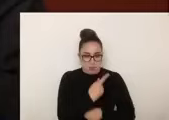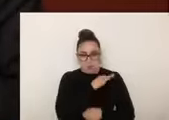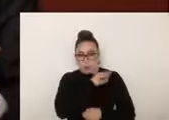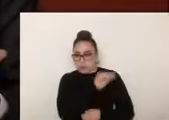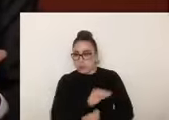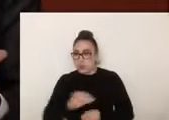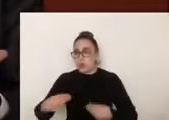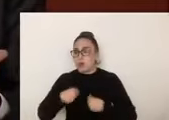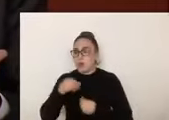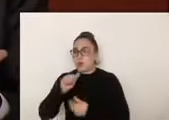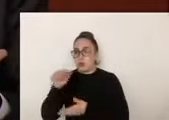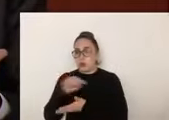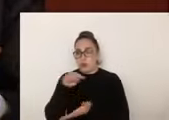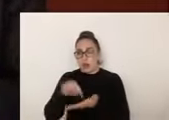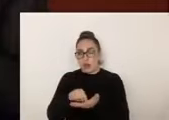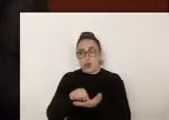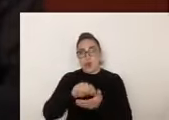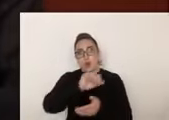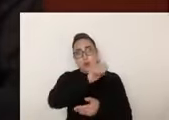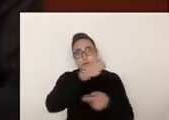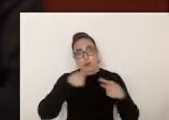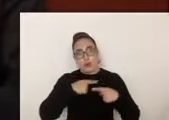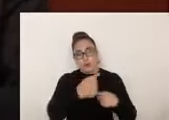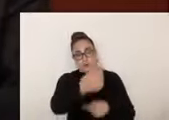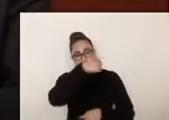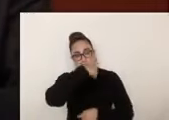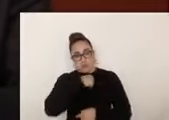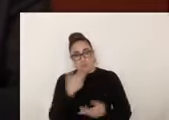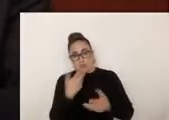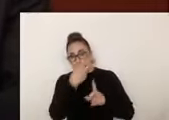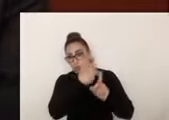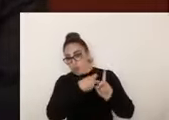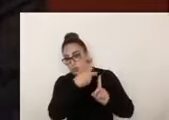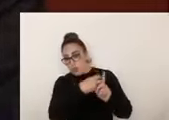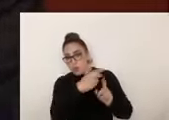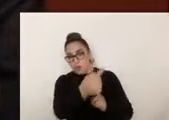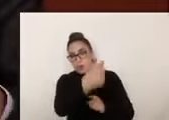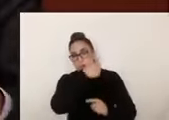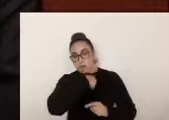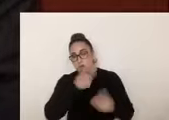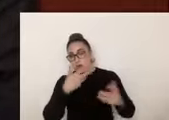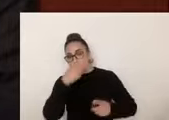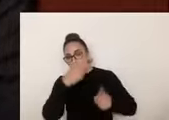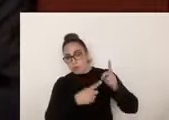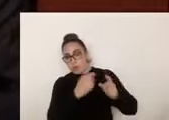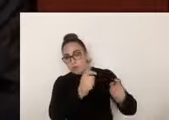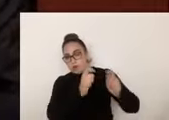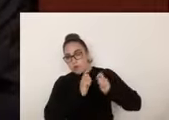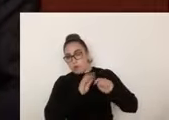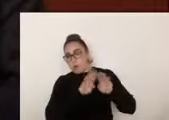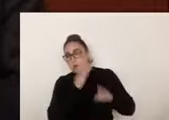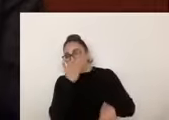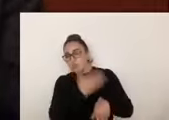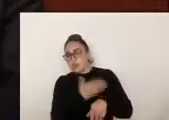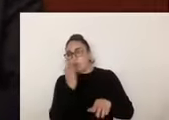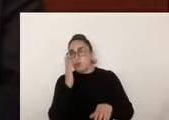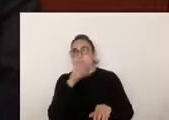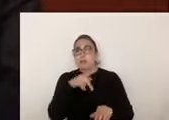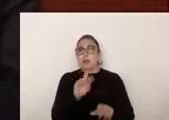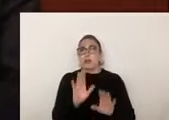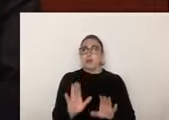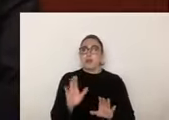persona no se le juzga. O se le juzga y se le pone una pena ridícula o se aprecia un estado de necesidad. Y